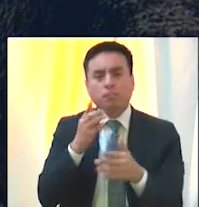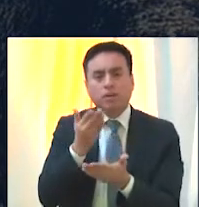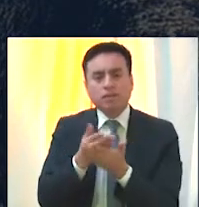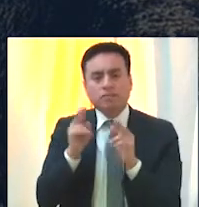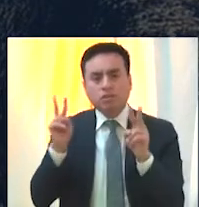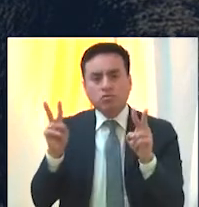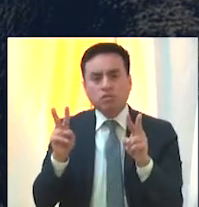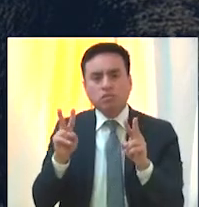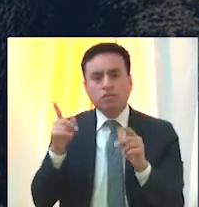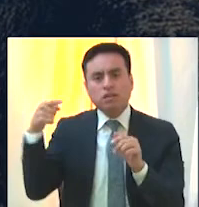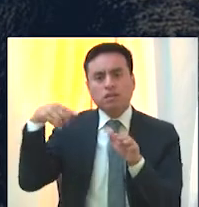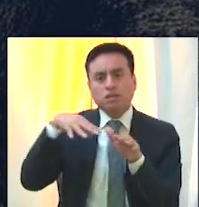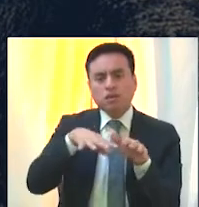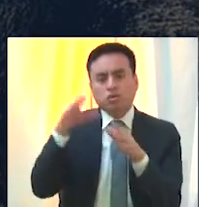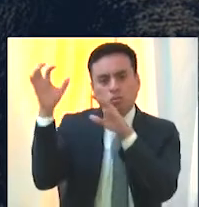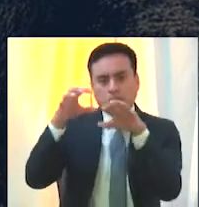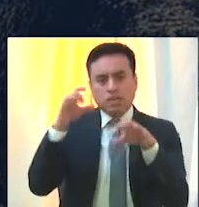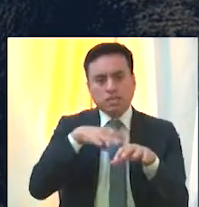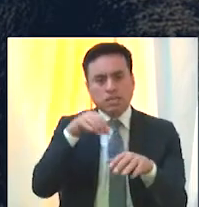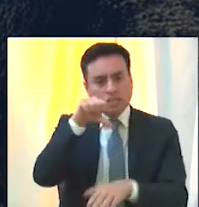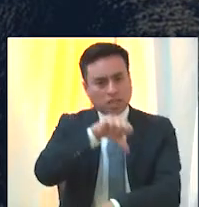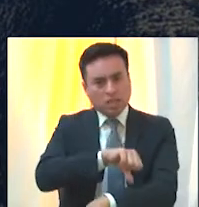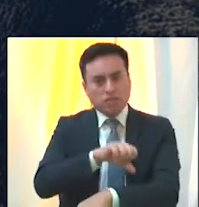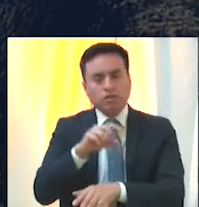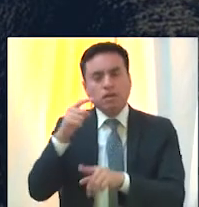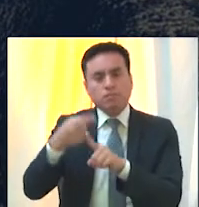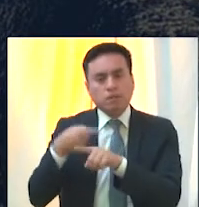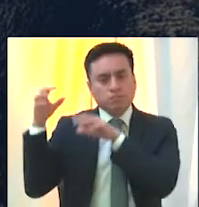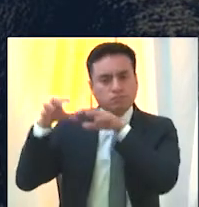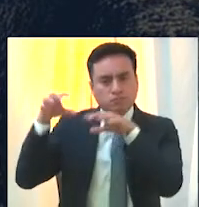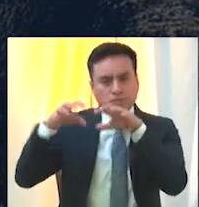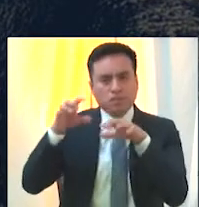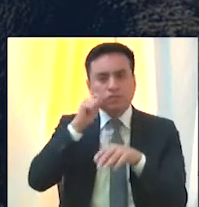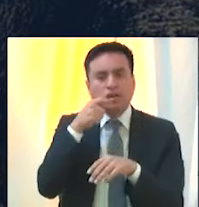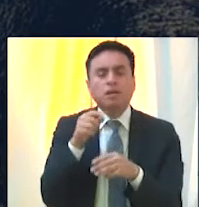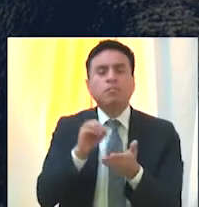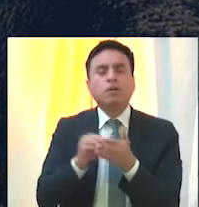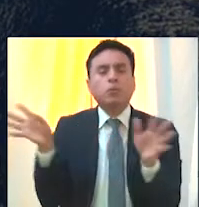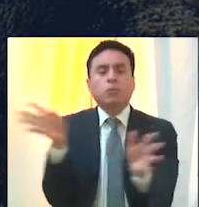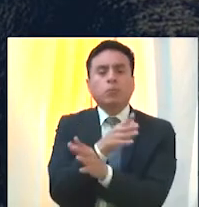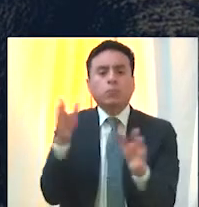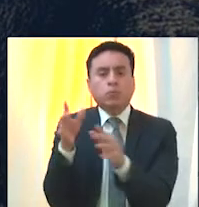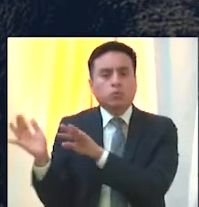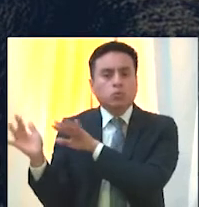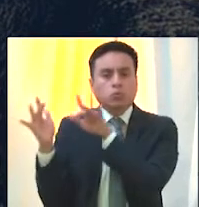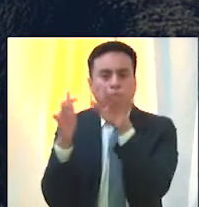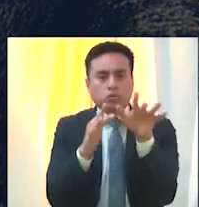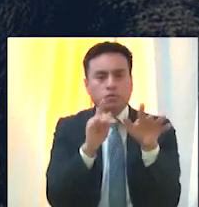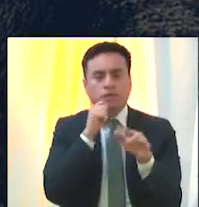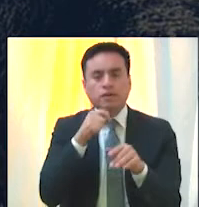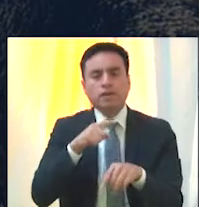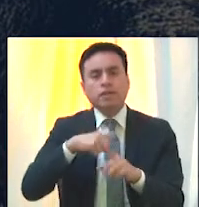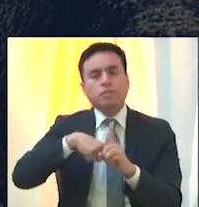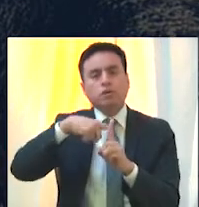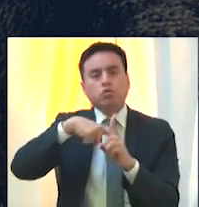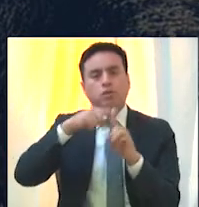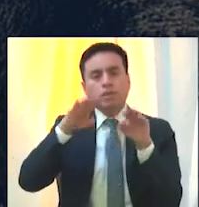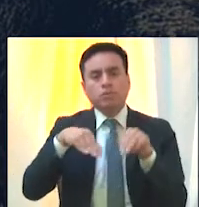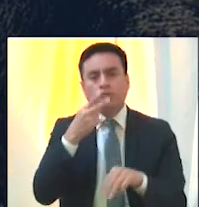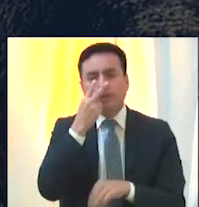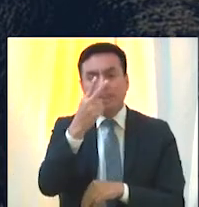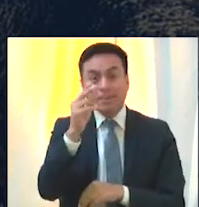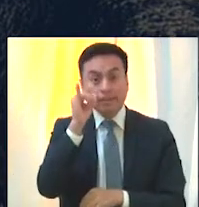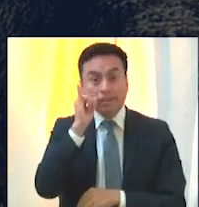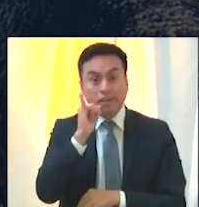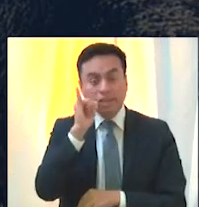manera evita que lleguen las tormentas a Chile central, se ha estado reforzando y eso también produce más vientos del sur y hace que las temperaturas, como ustedes ven en Iquique,